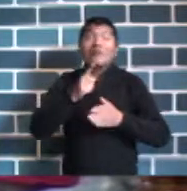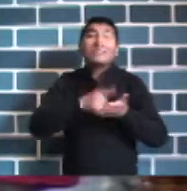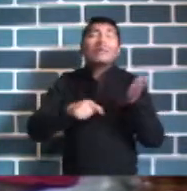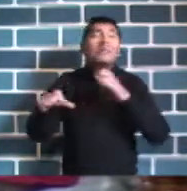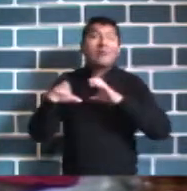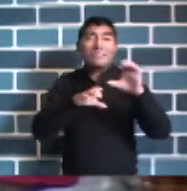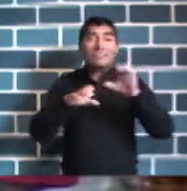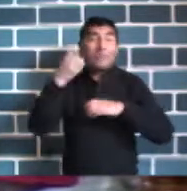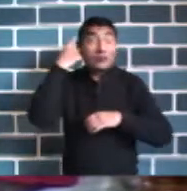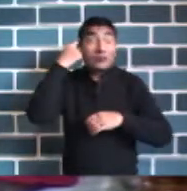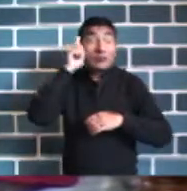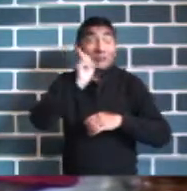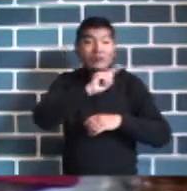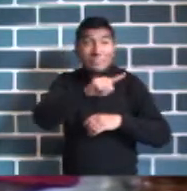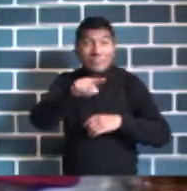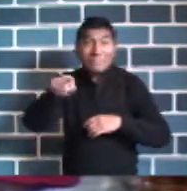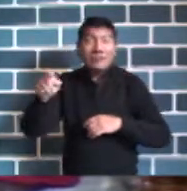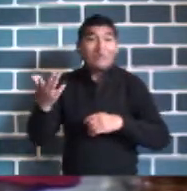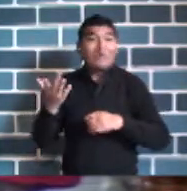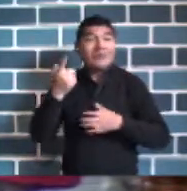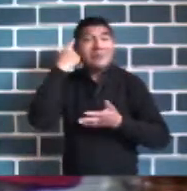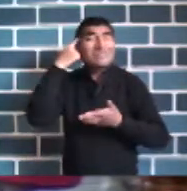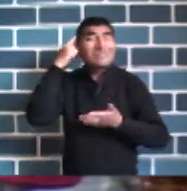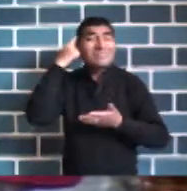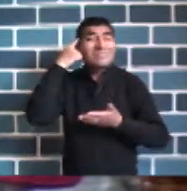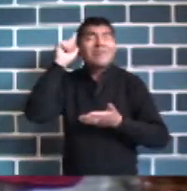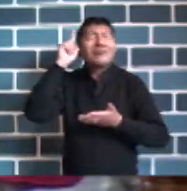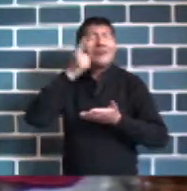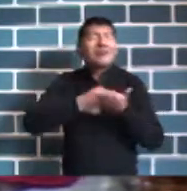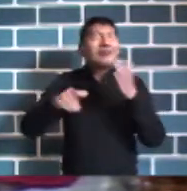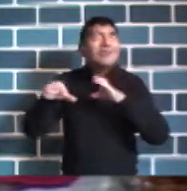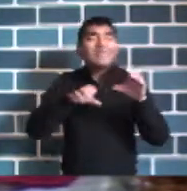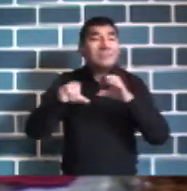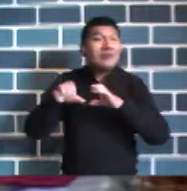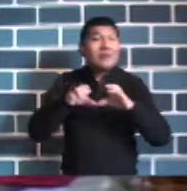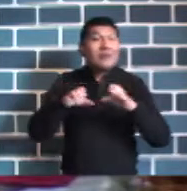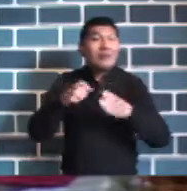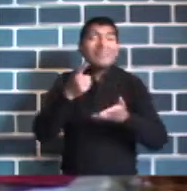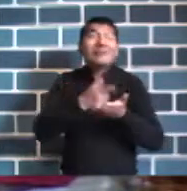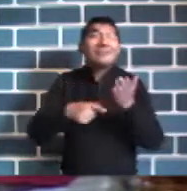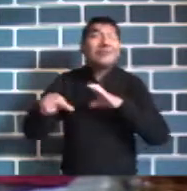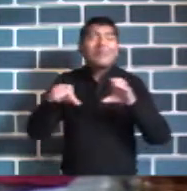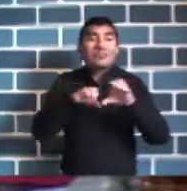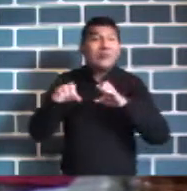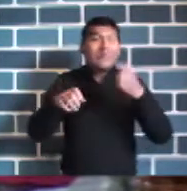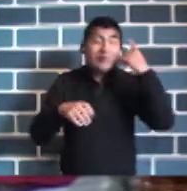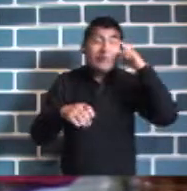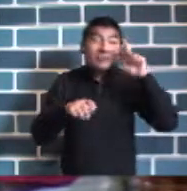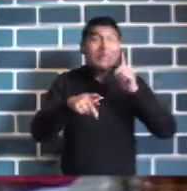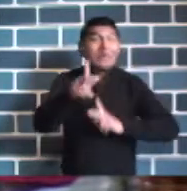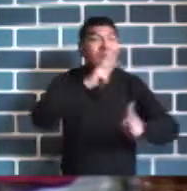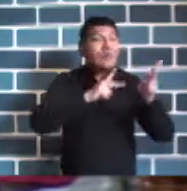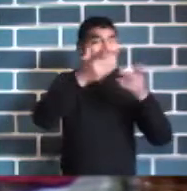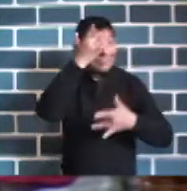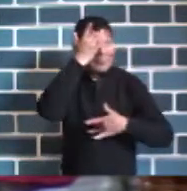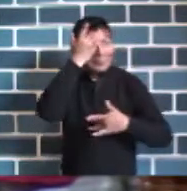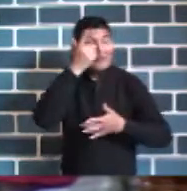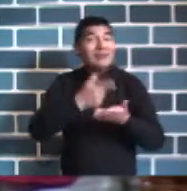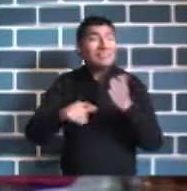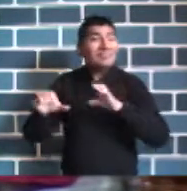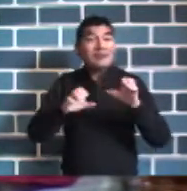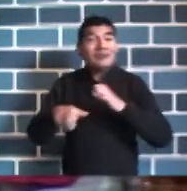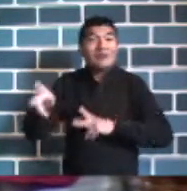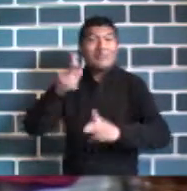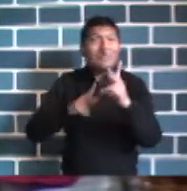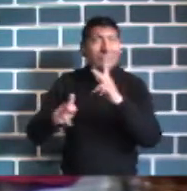hacemos por ellos que hacemos por el pobre que hacemos por el enfermo que hacemos